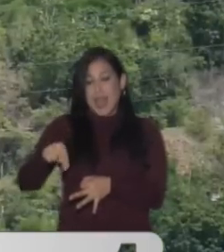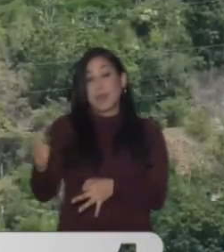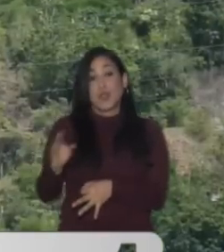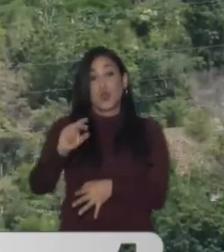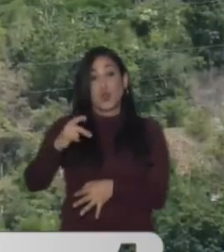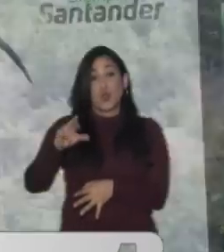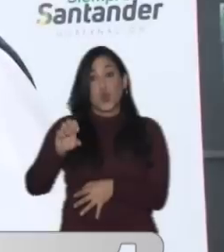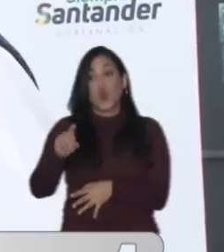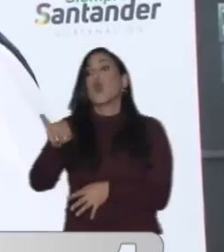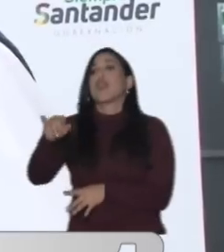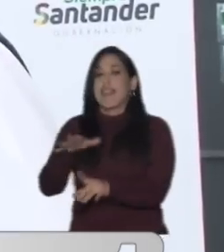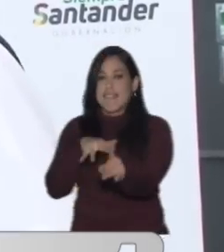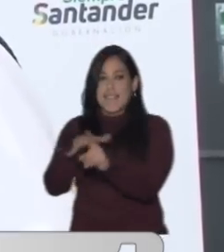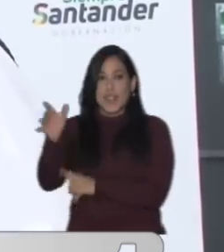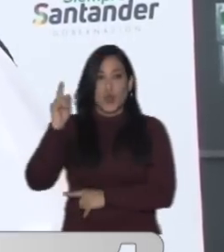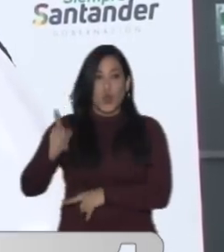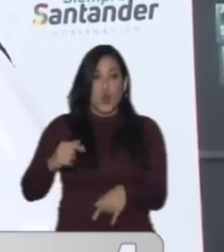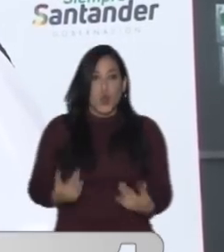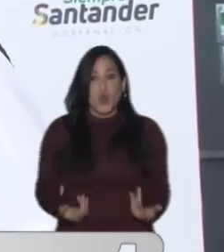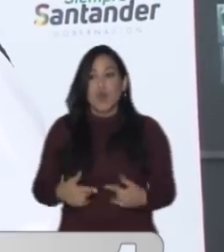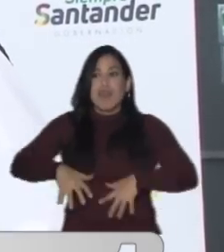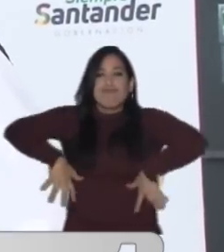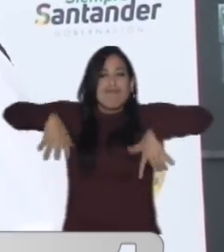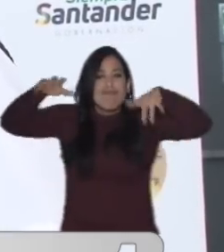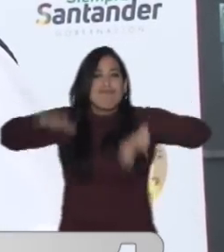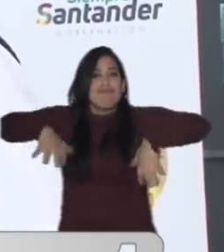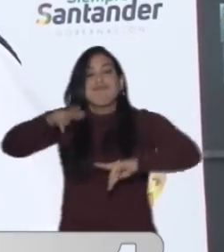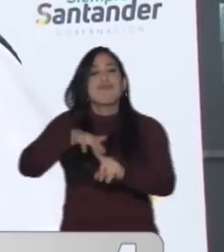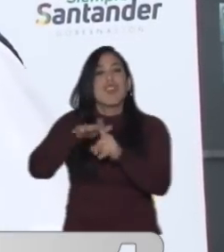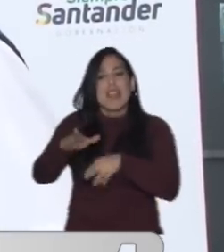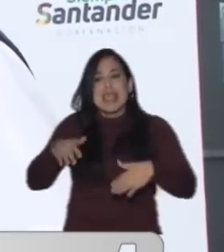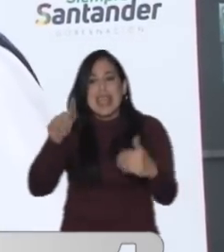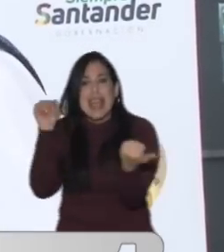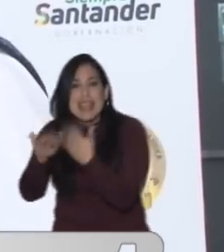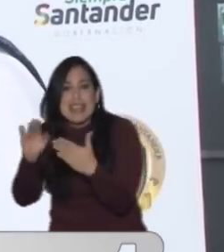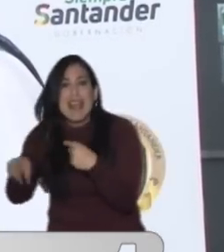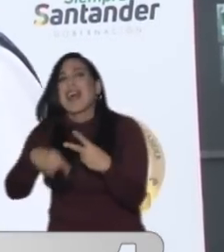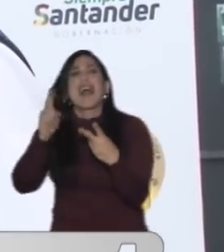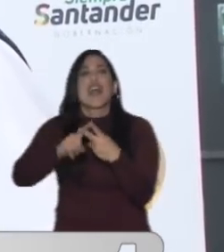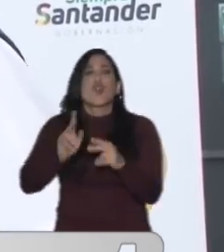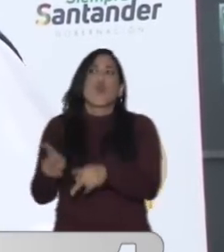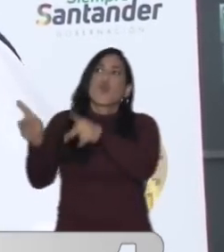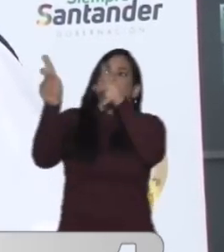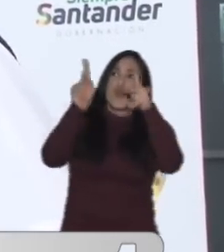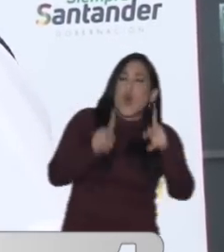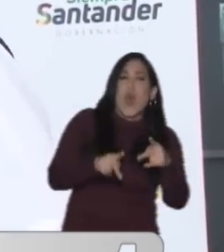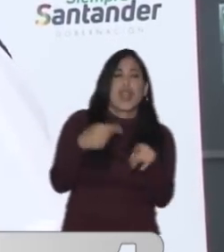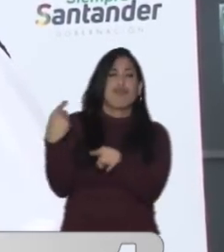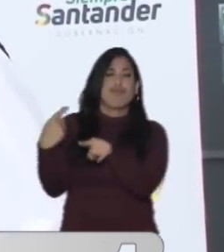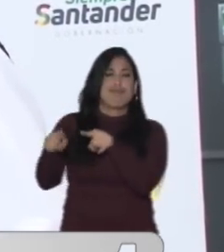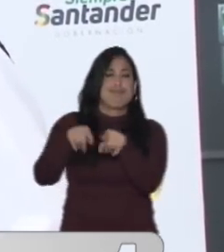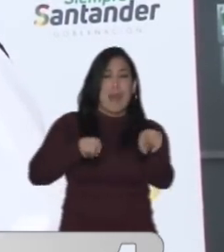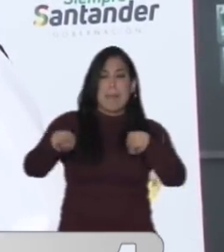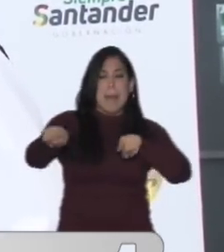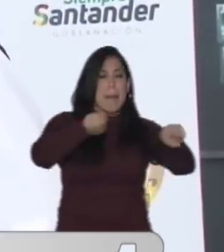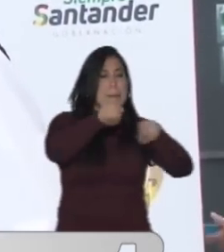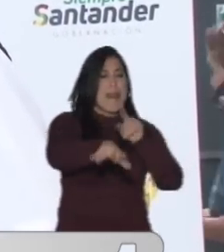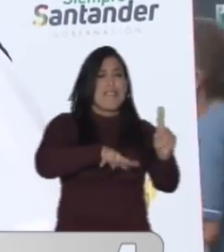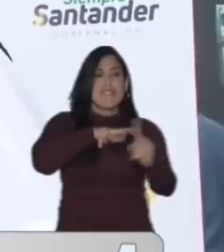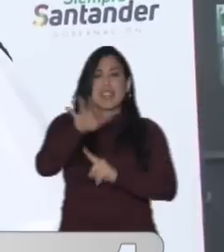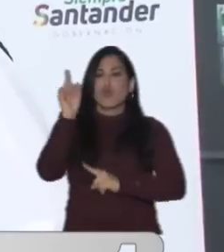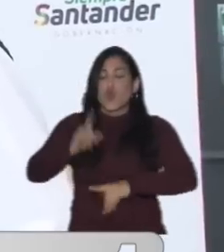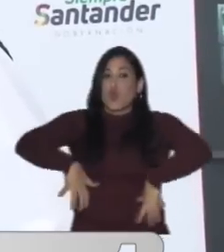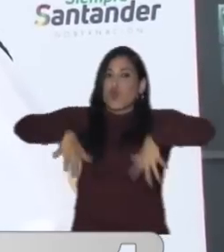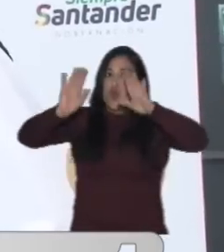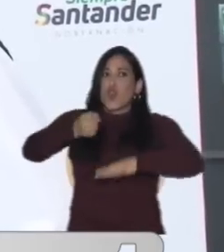visto afectado por esta temporada de lluvias en sus vías, en sus puentes, en todo el sector rural.